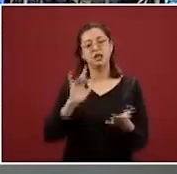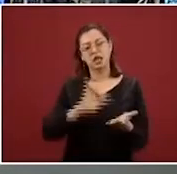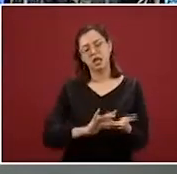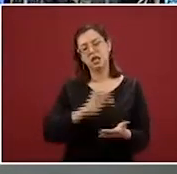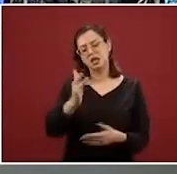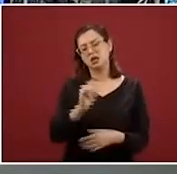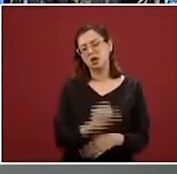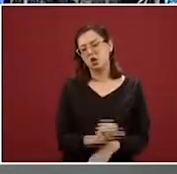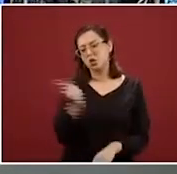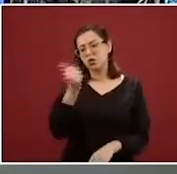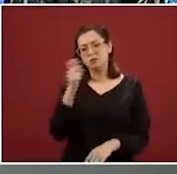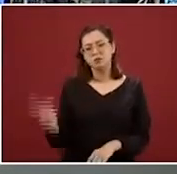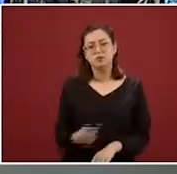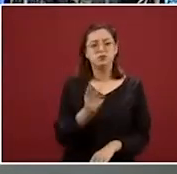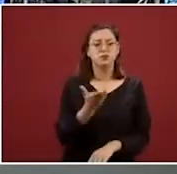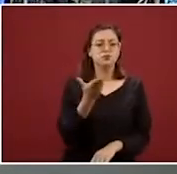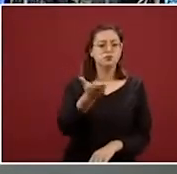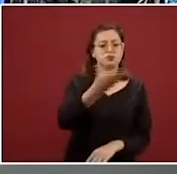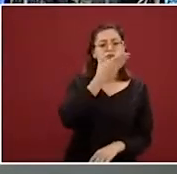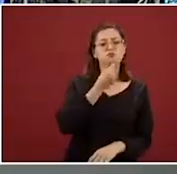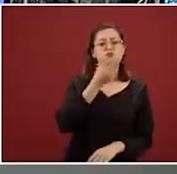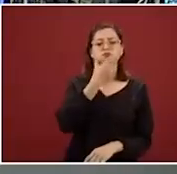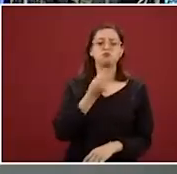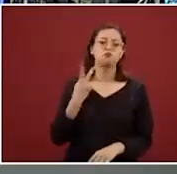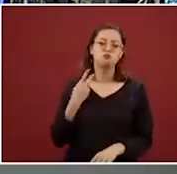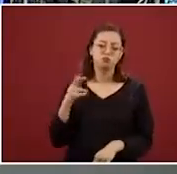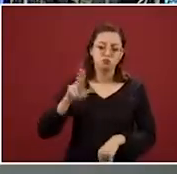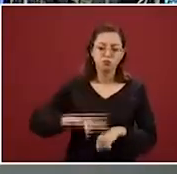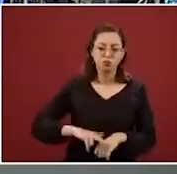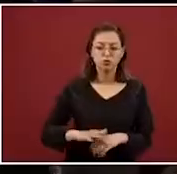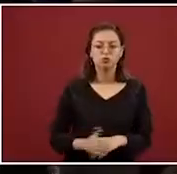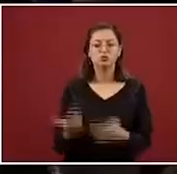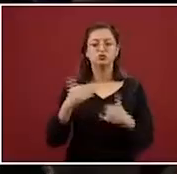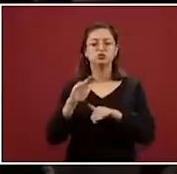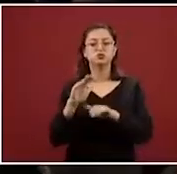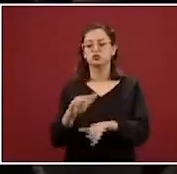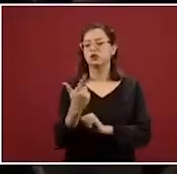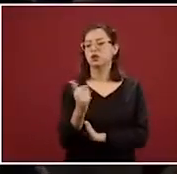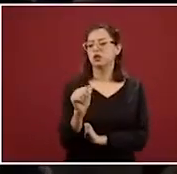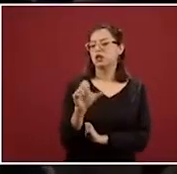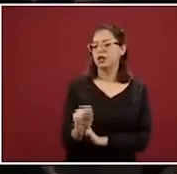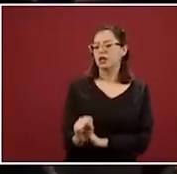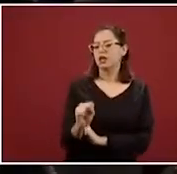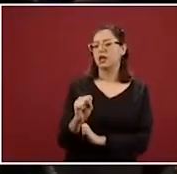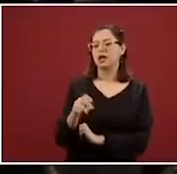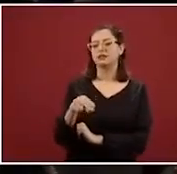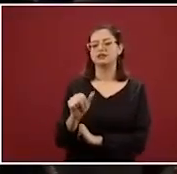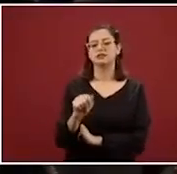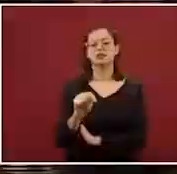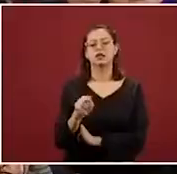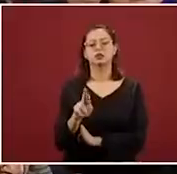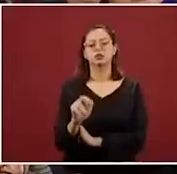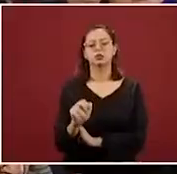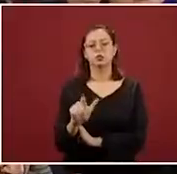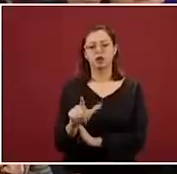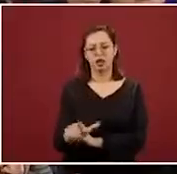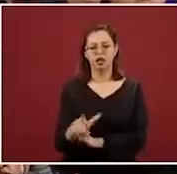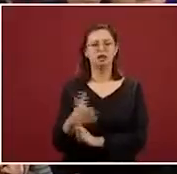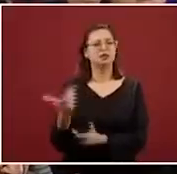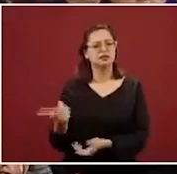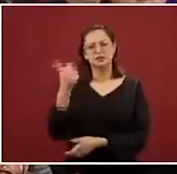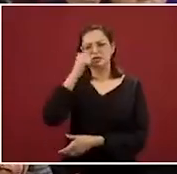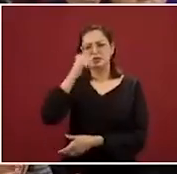una pregunta para el procurador. Procurador, sobre el gas natural, hemos visto esta parte del otro tipo de